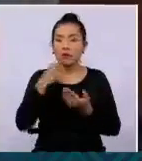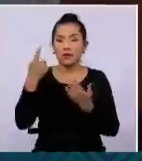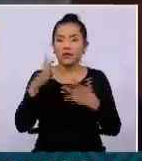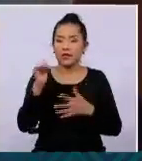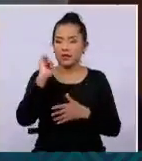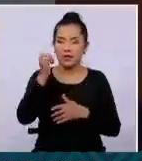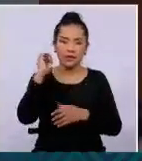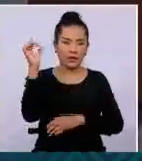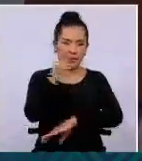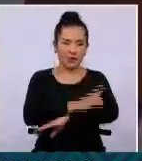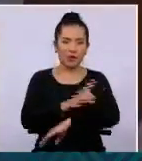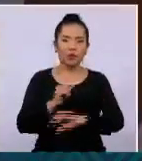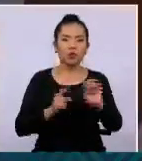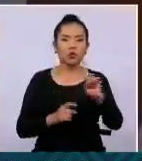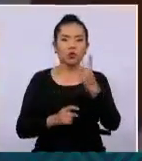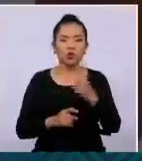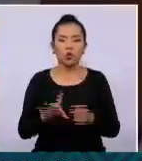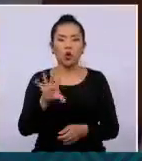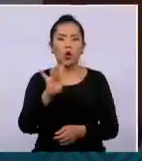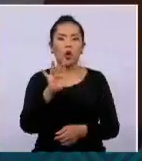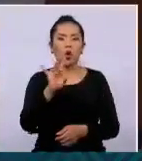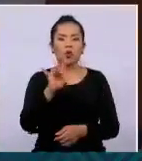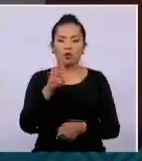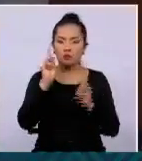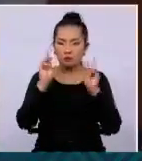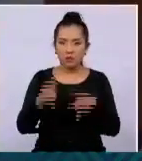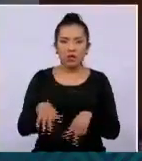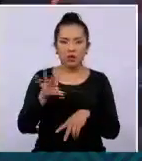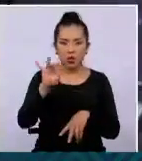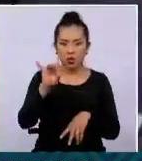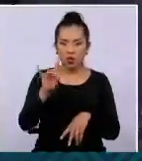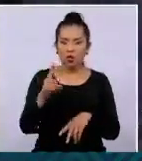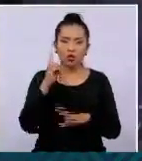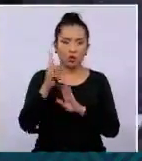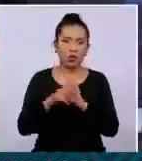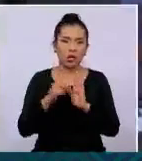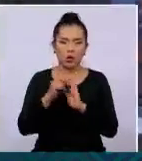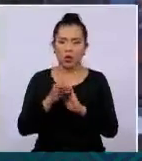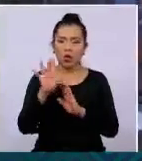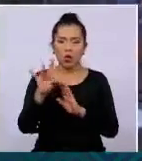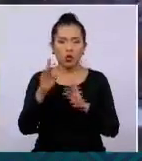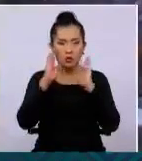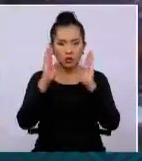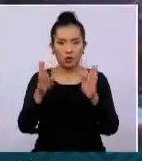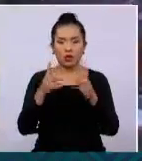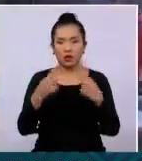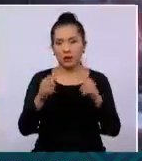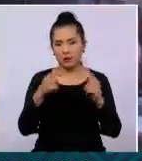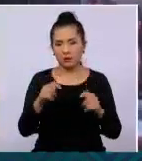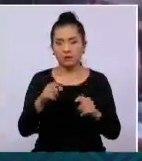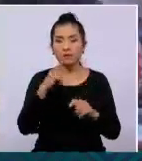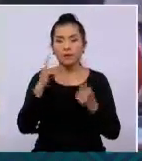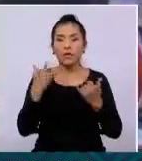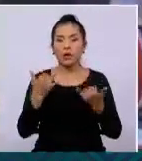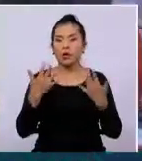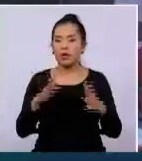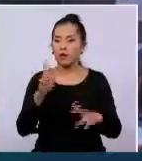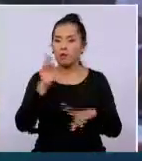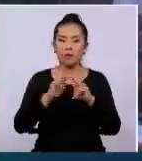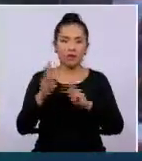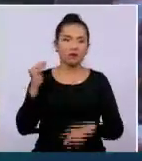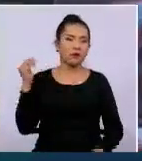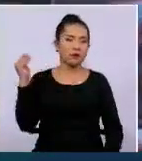atendiendo ocho trámites por cada lado nomás. Se puede notar en los usuarios que permanentemente vienen